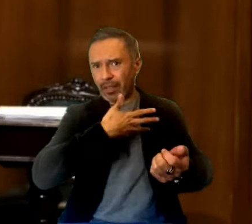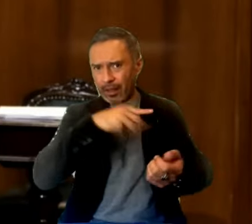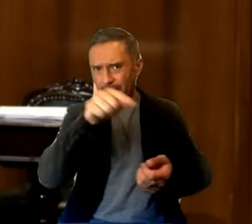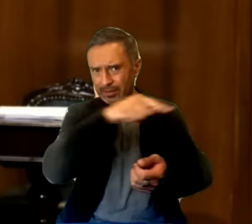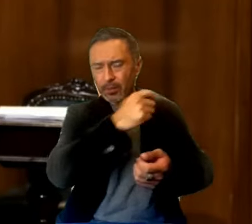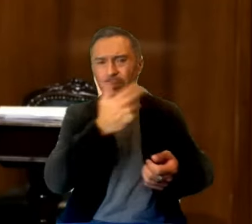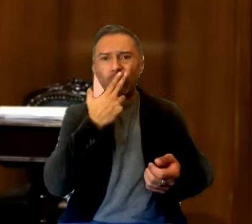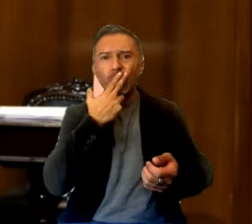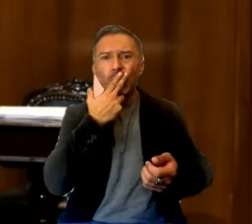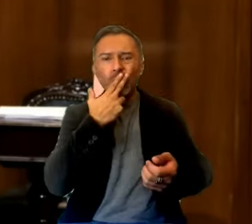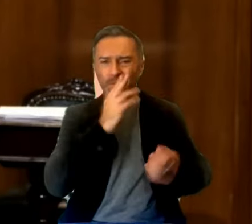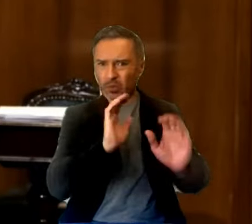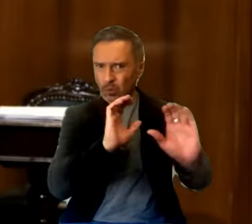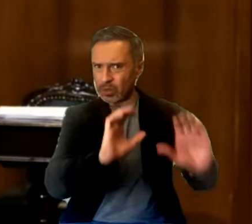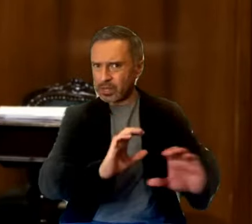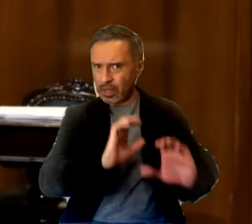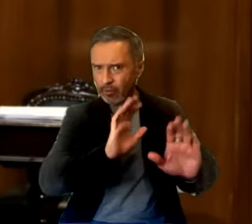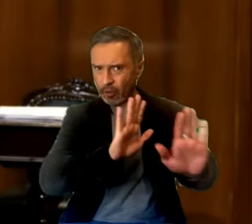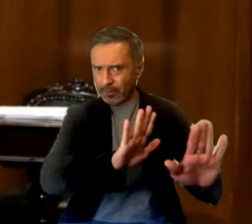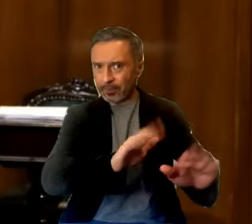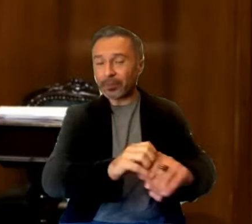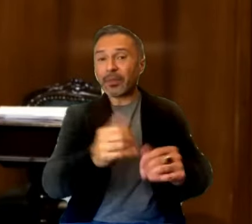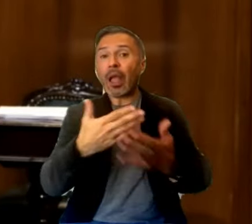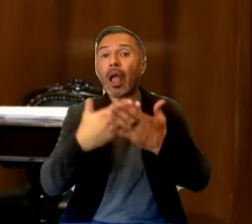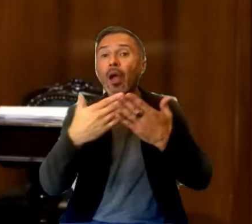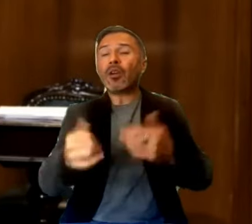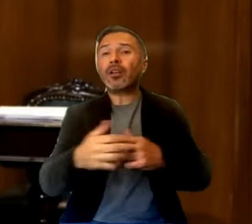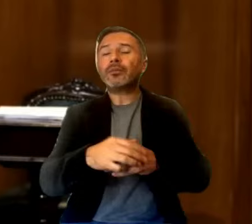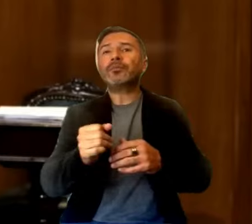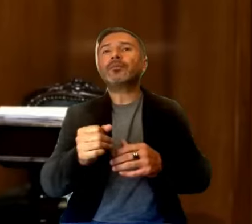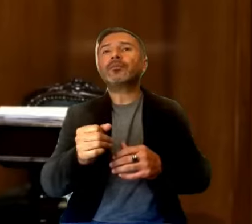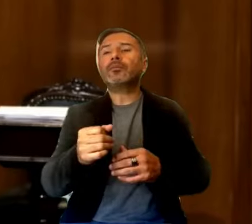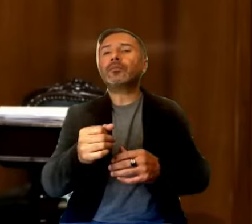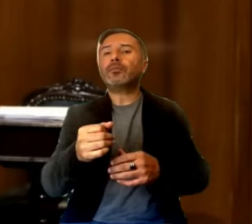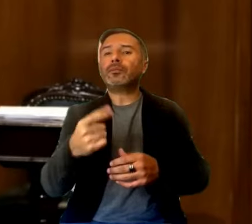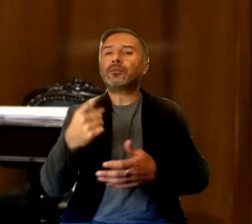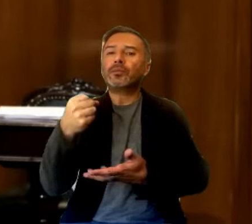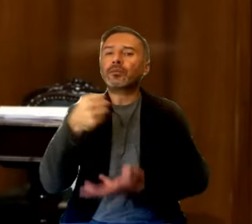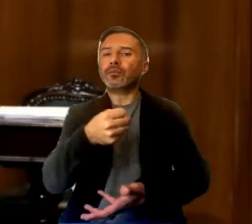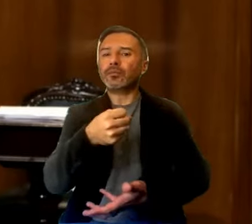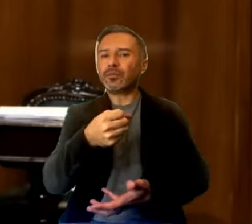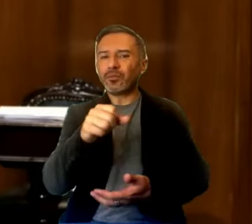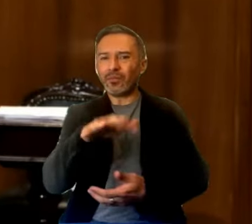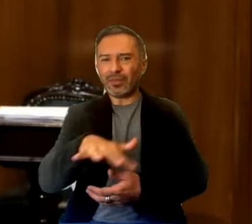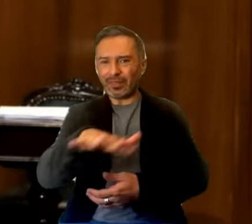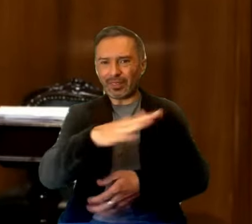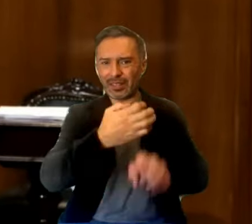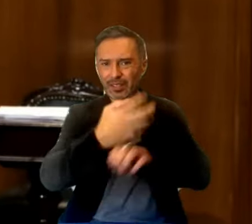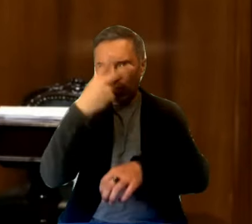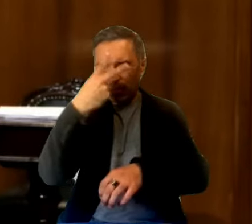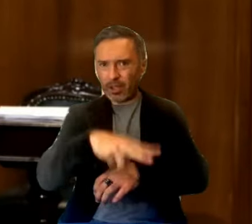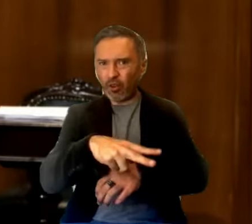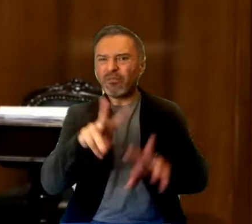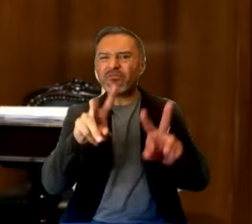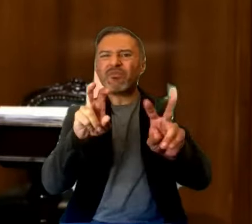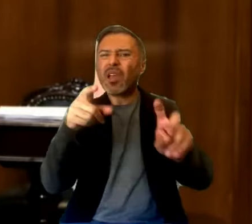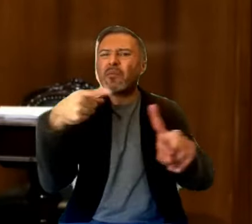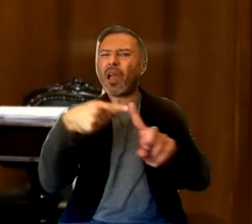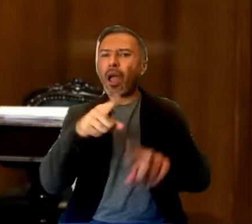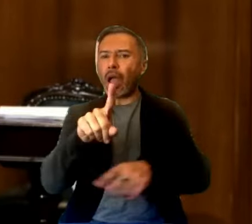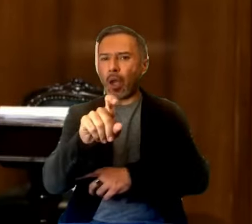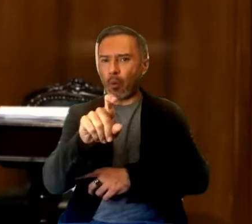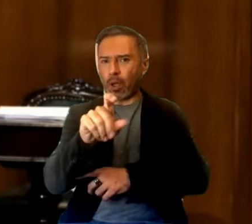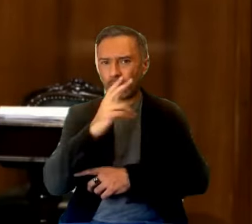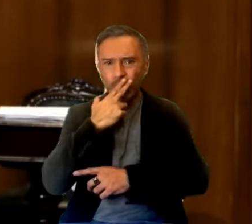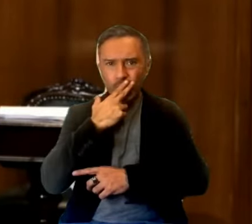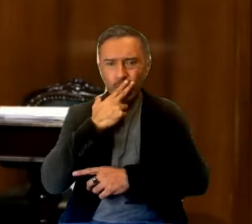se discuta la situación que guardan los recursos destinados a la materia de agua en la entidad y en cada municipio, y de la